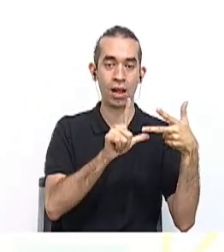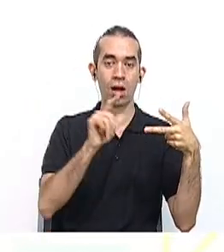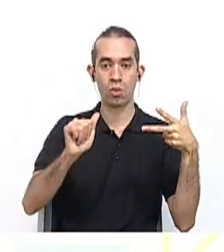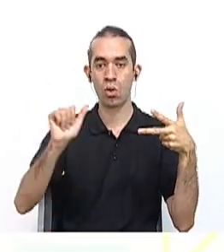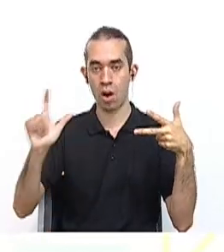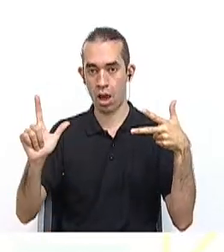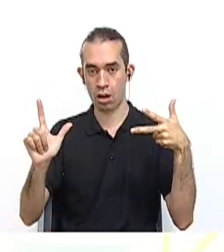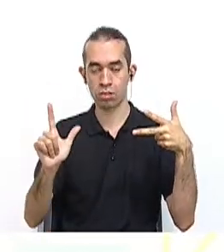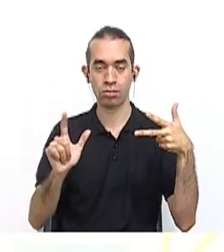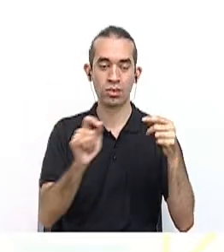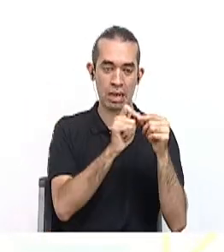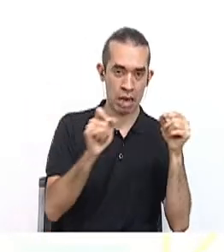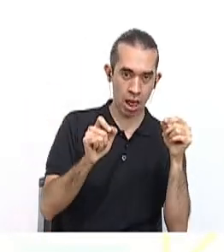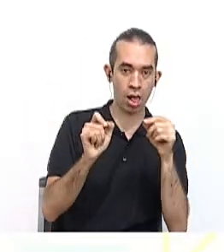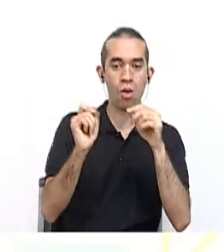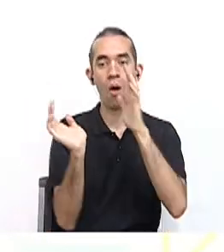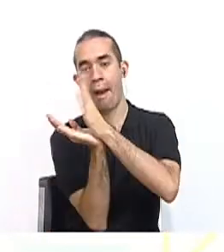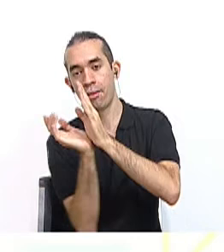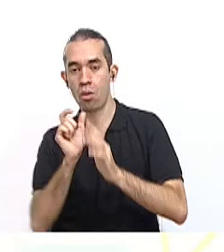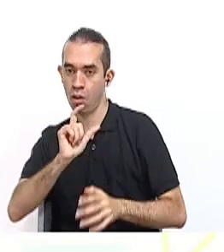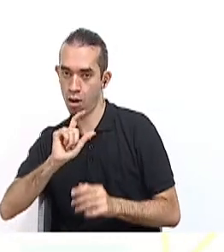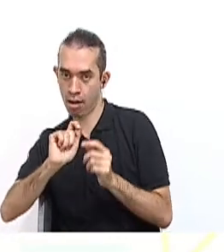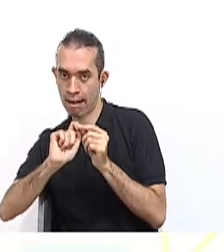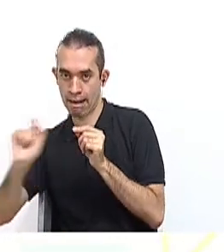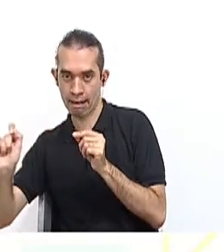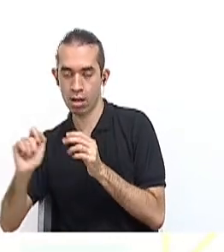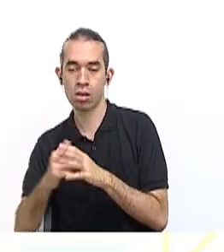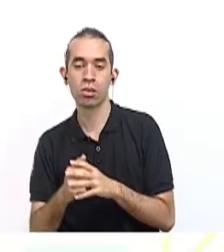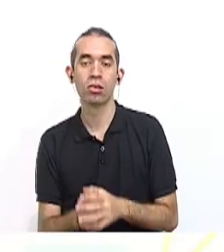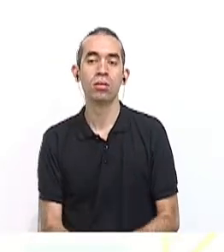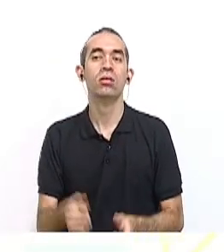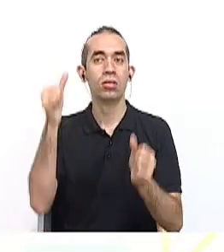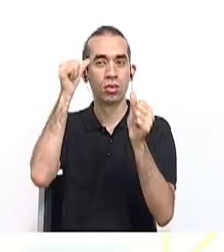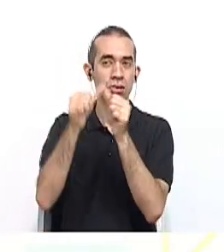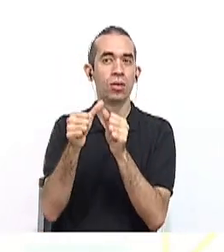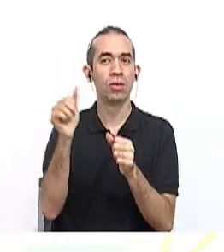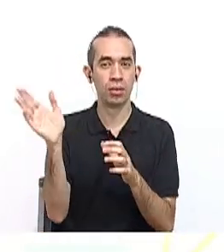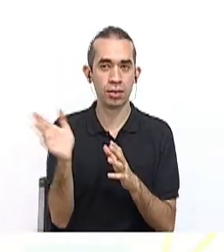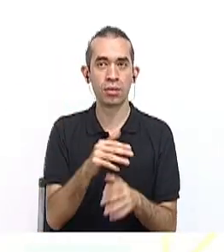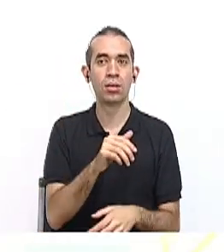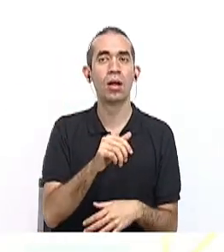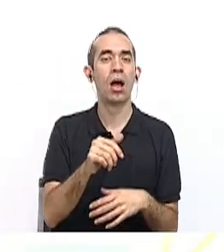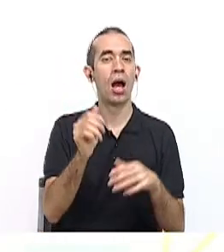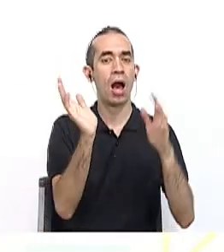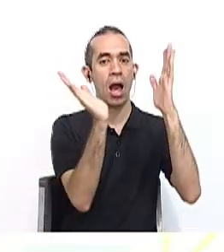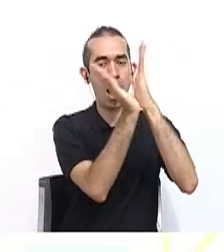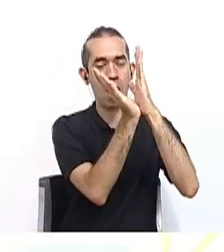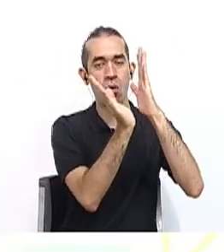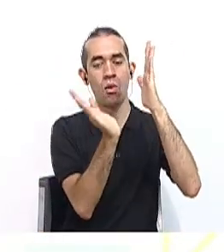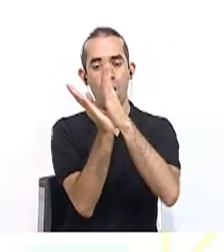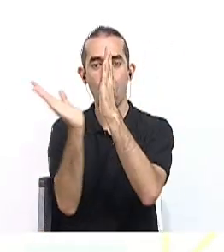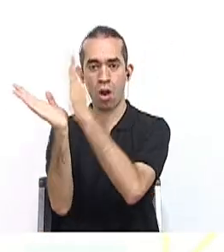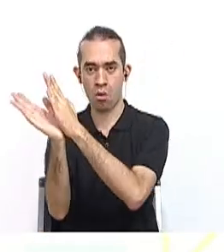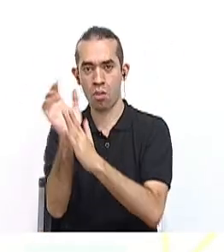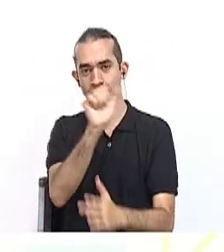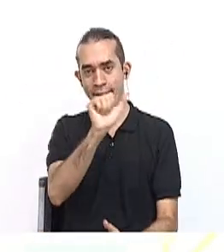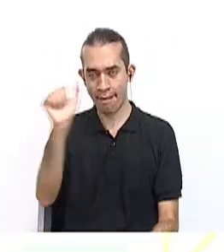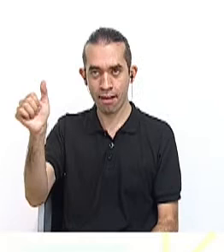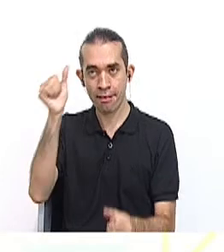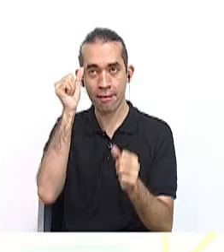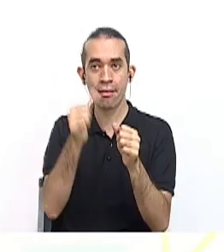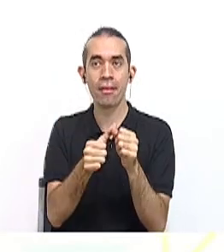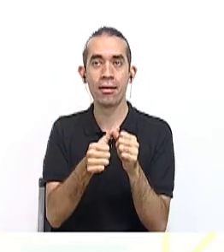Lado, ángulo, lado. Y recordamos que también estaba el ángulo, ángulo, ángulo.